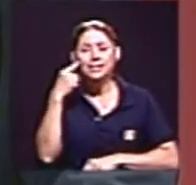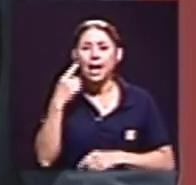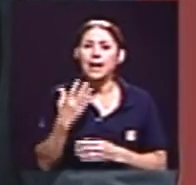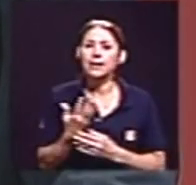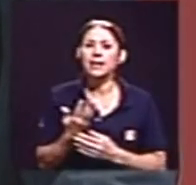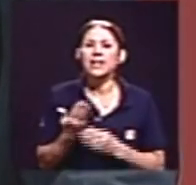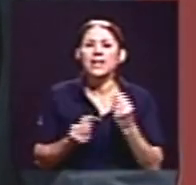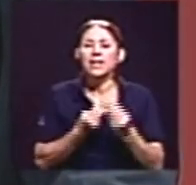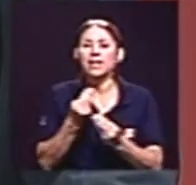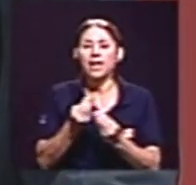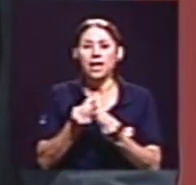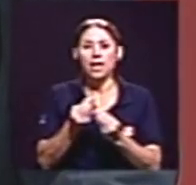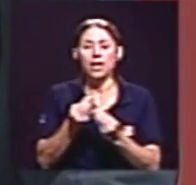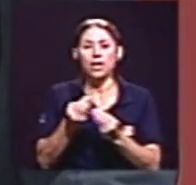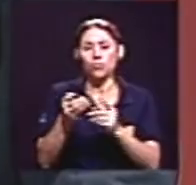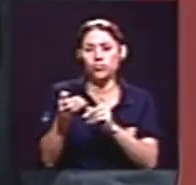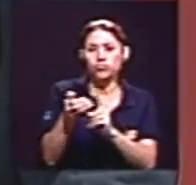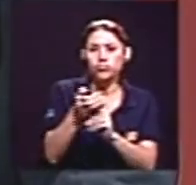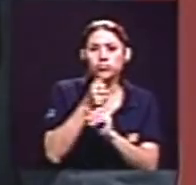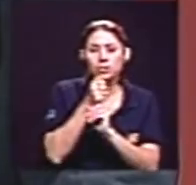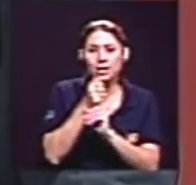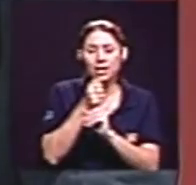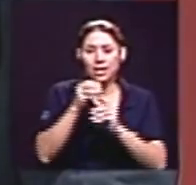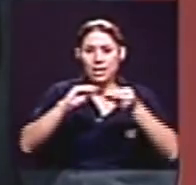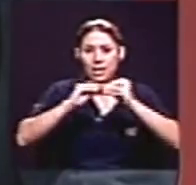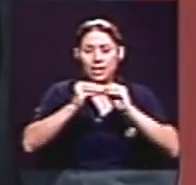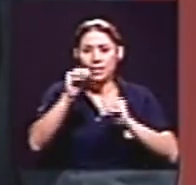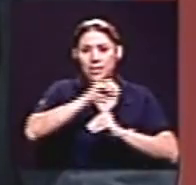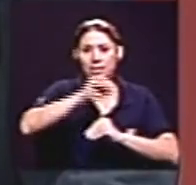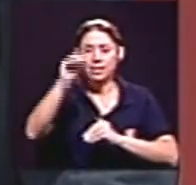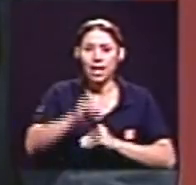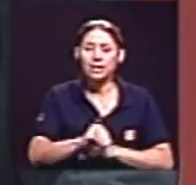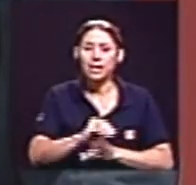alcanzar la tasa de desempleo que,